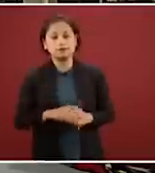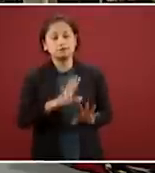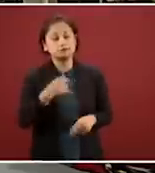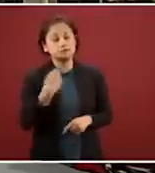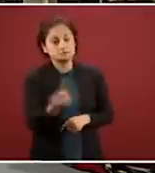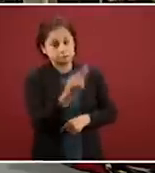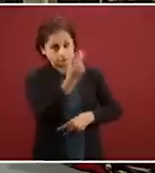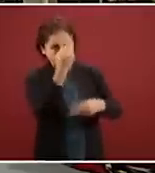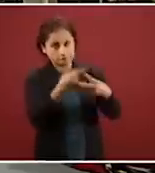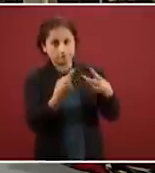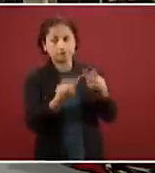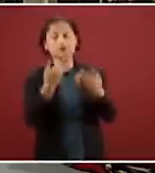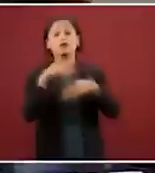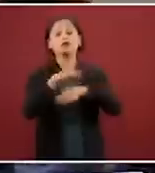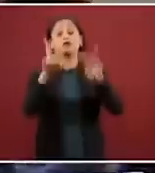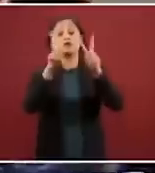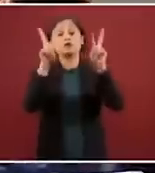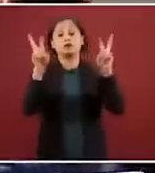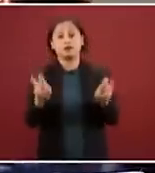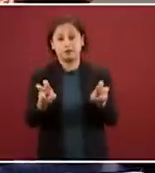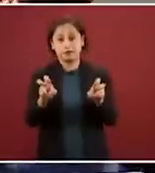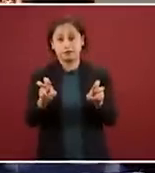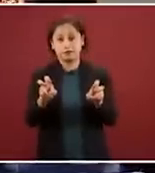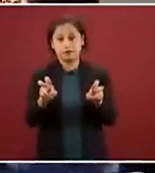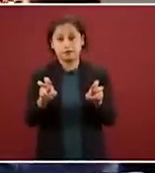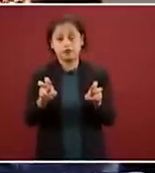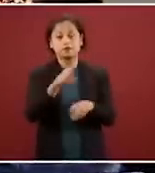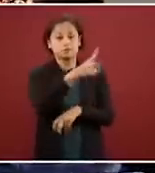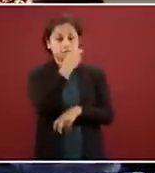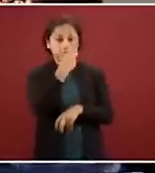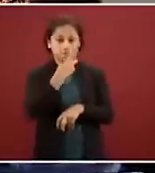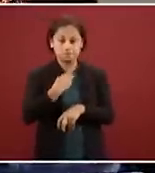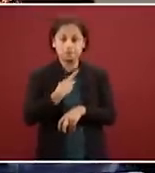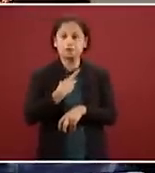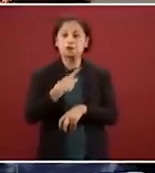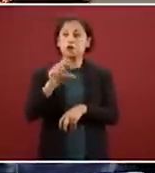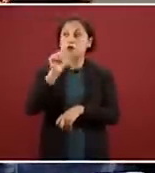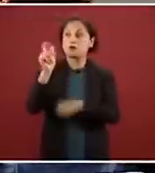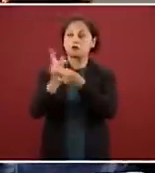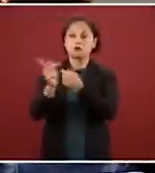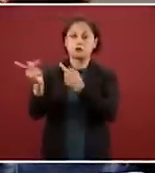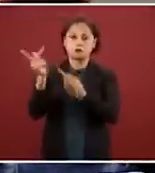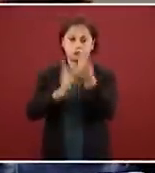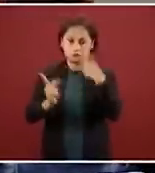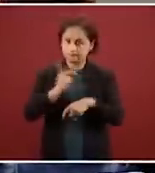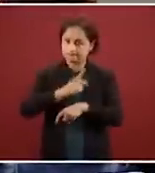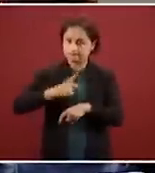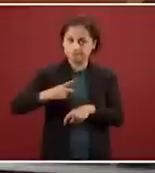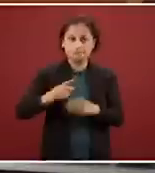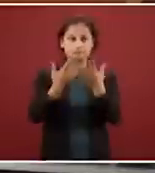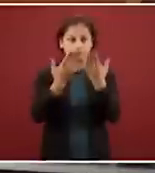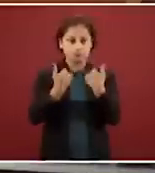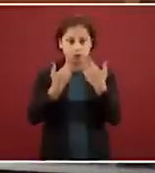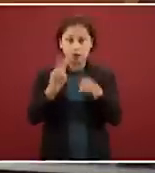habla ahorita de que se inicia un año sin deuda, que no habrá deuda pública y no hubo en